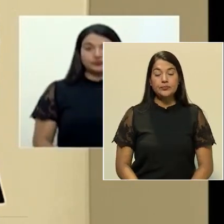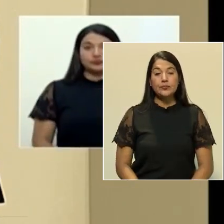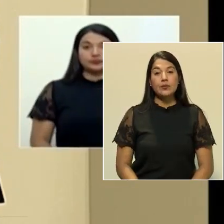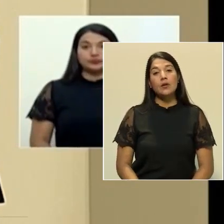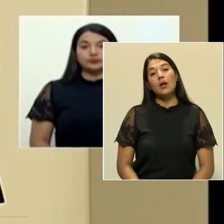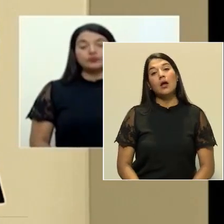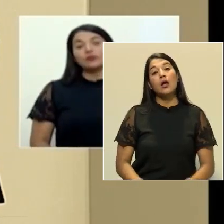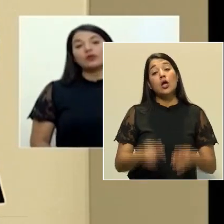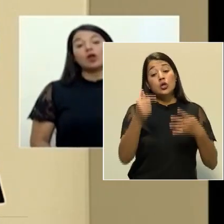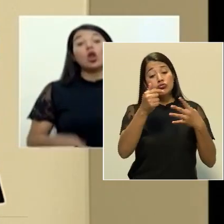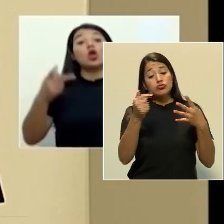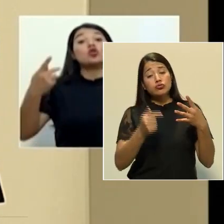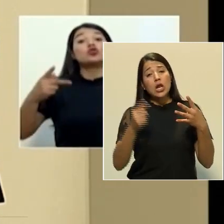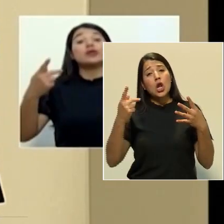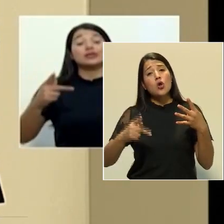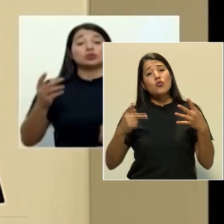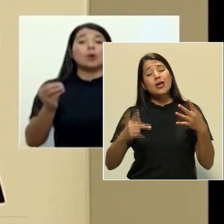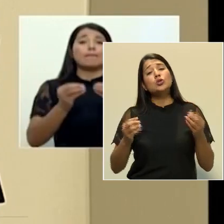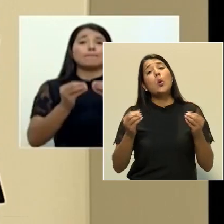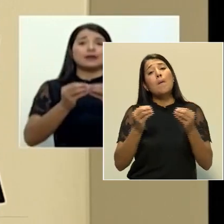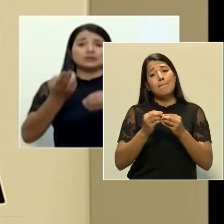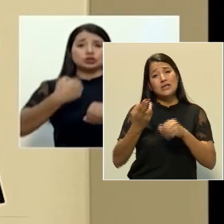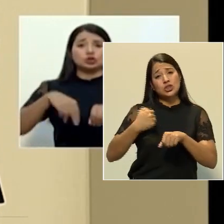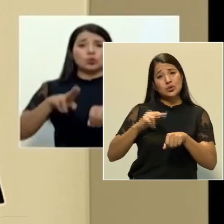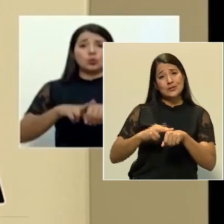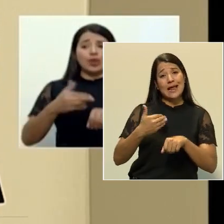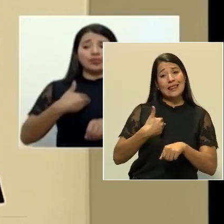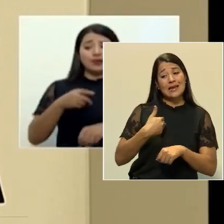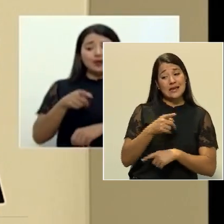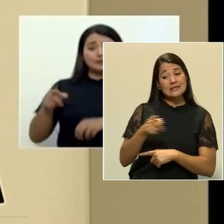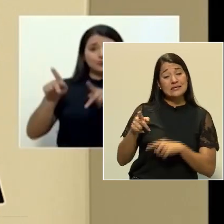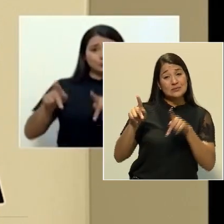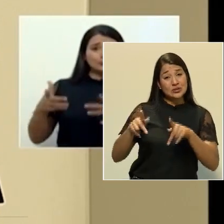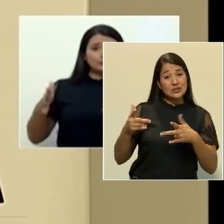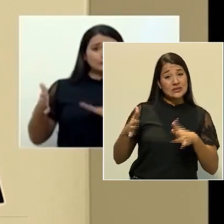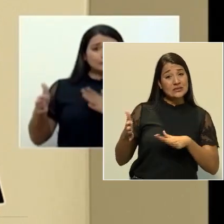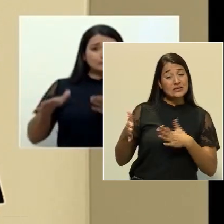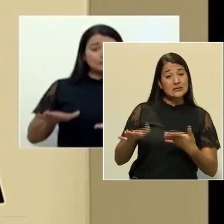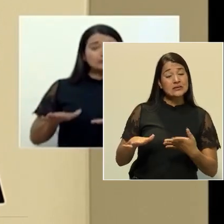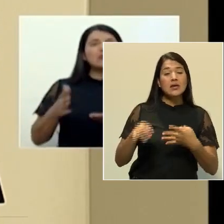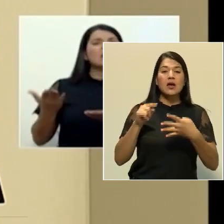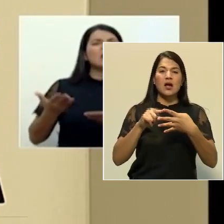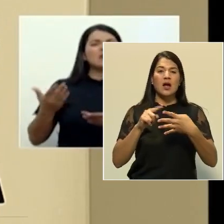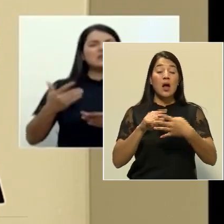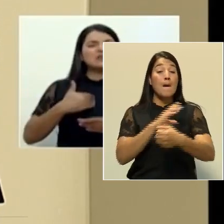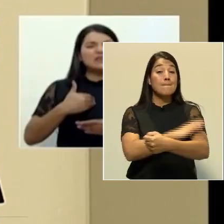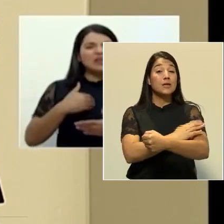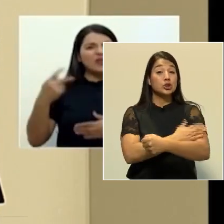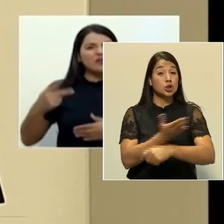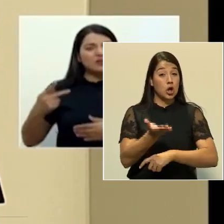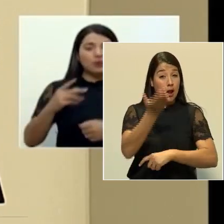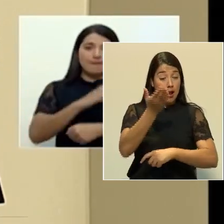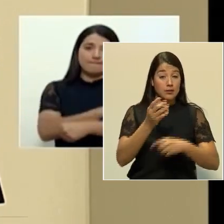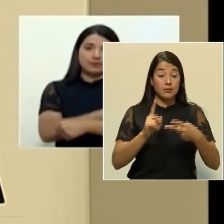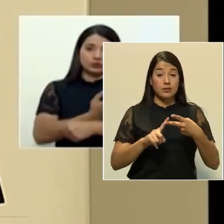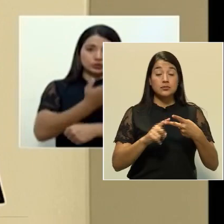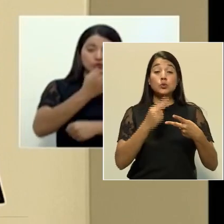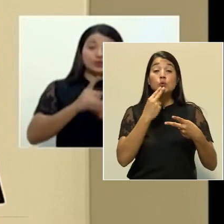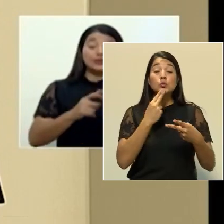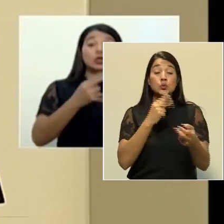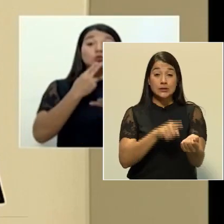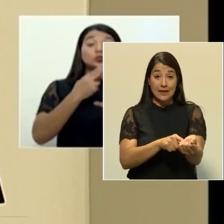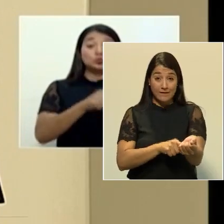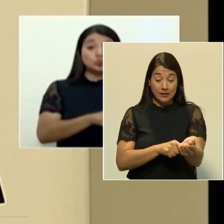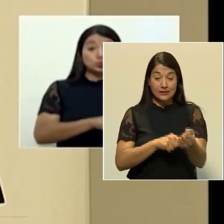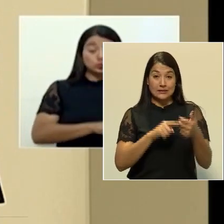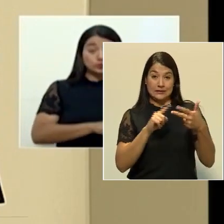Entre los factores de riesgo más comunes que presentaban estas personas están la presión arterial alta, la